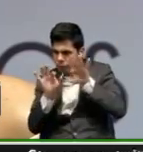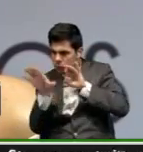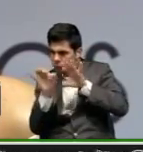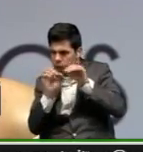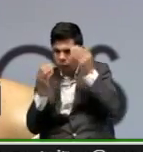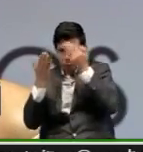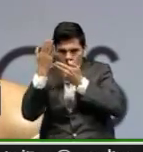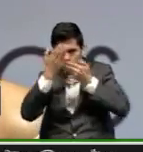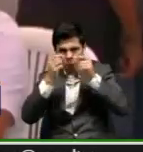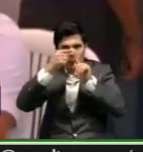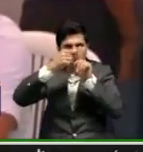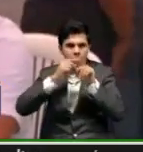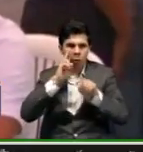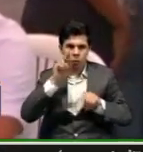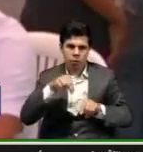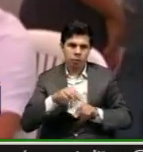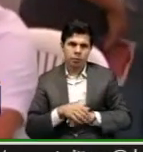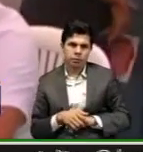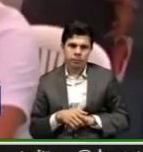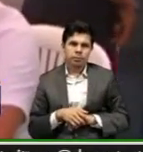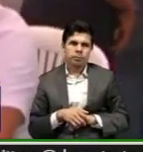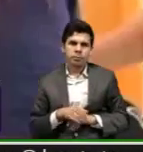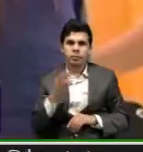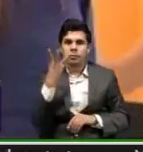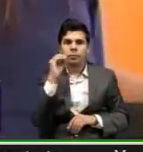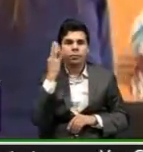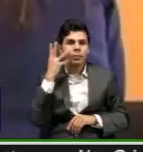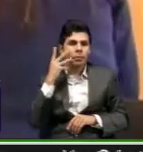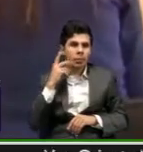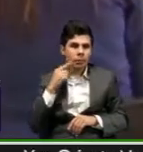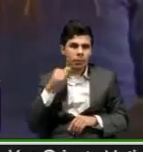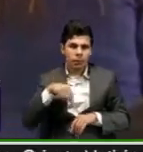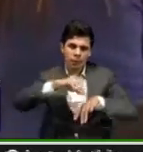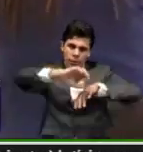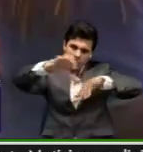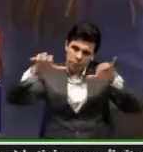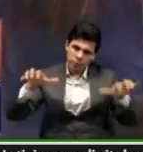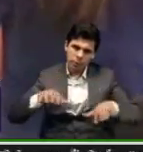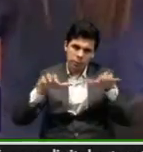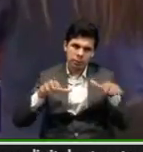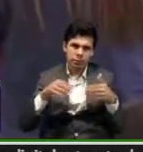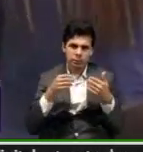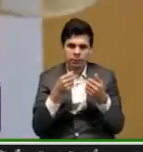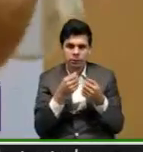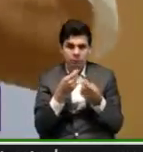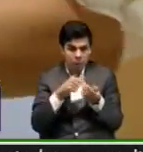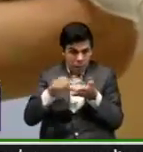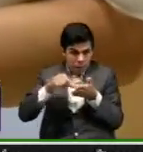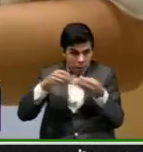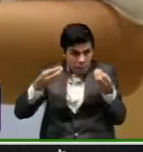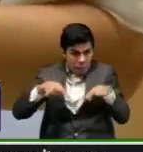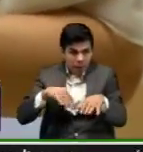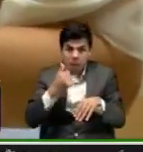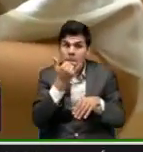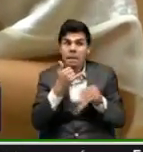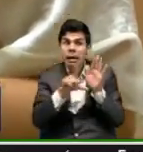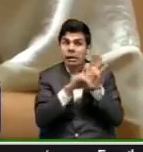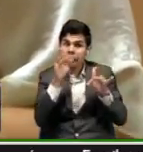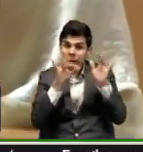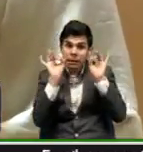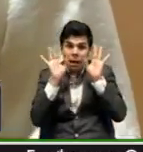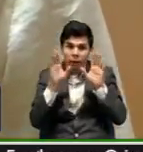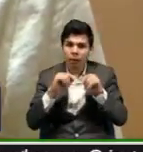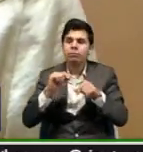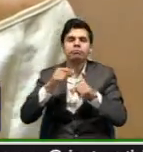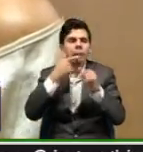suscribieron en el mes de julio en 30 días se conocerá el resultado de estas auditorías y si hay daño fiscal y pruebas de delitos penales serán